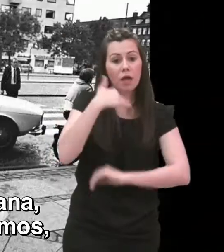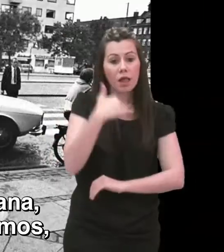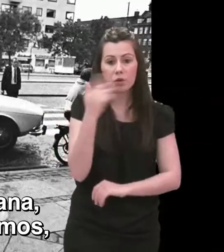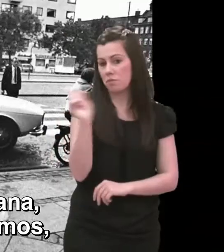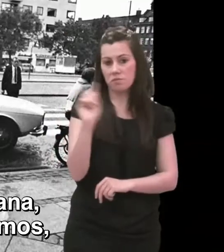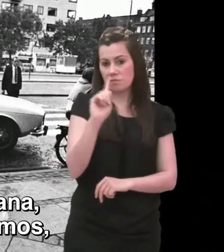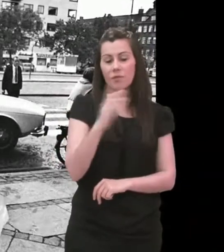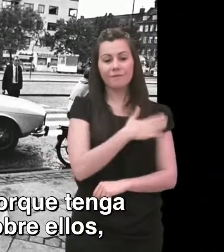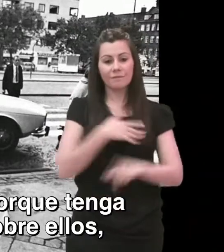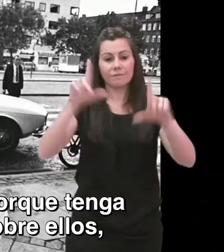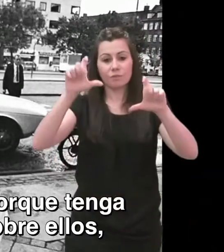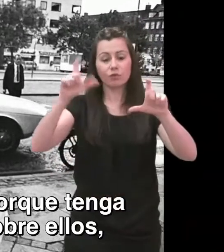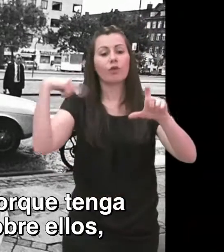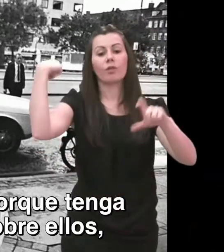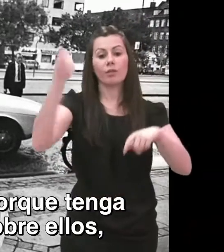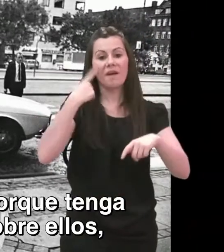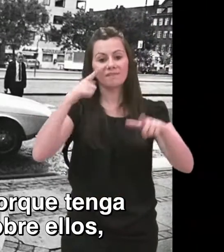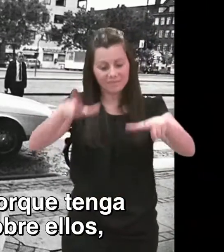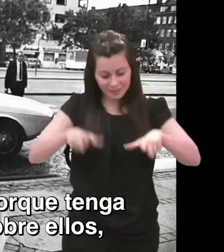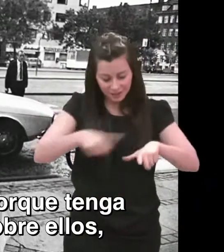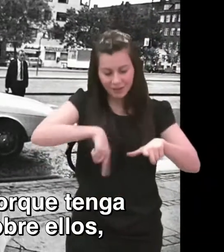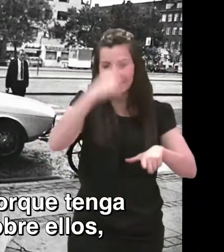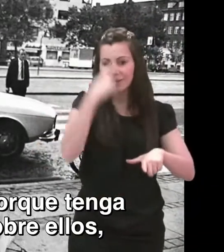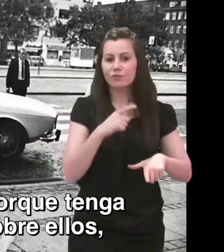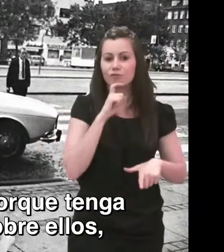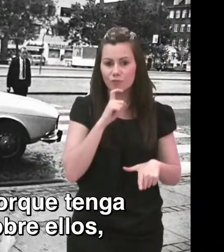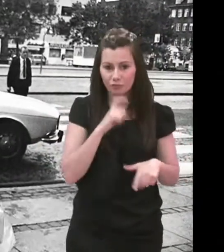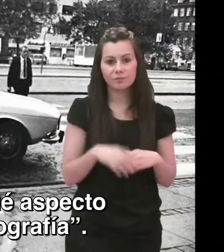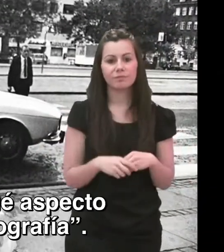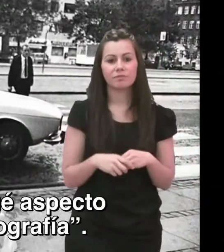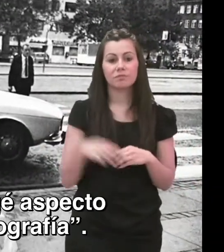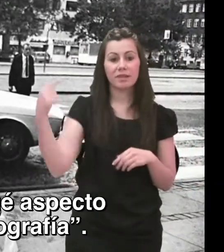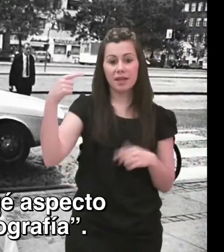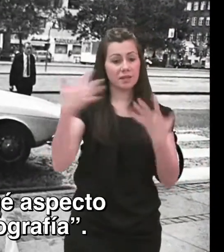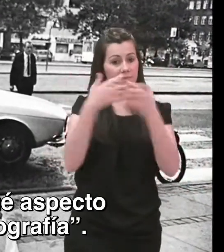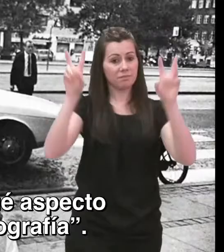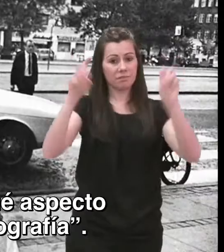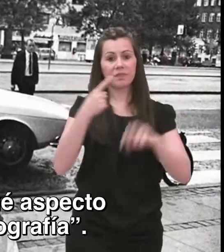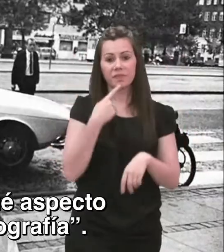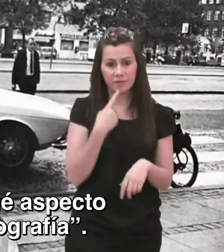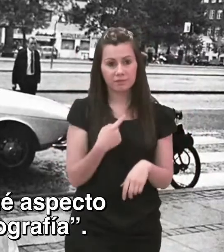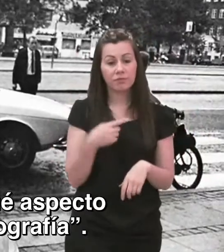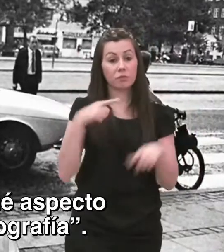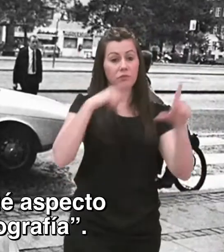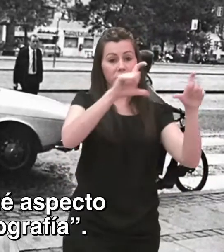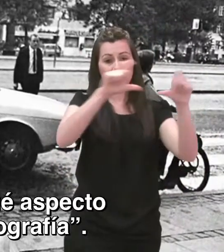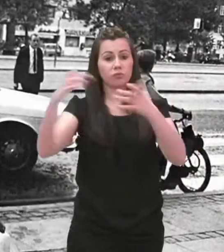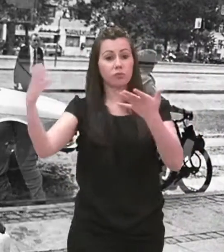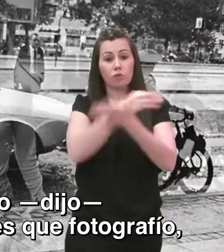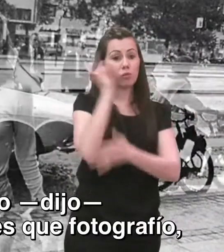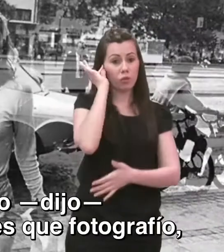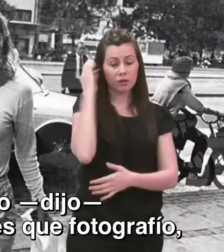cotidiana, seres anónimos, fotografiados no porque tenga algo que decir sobre ellos, sino para ver qué aspecto tienen en la